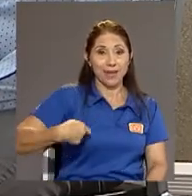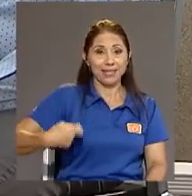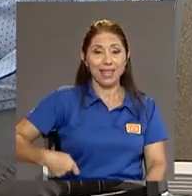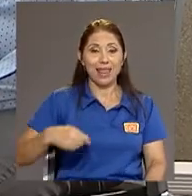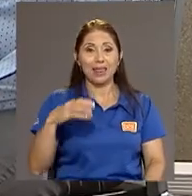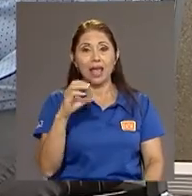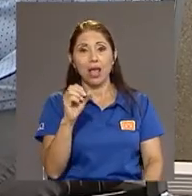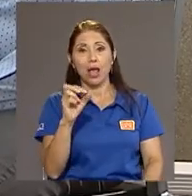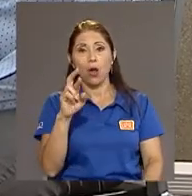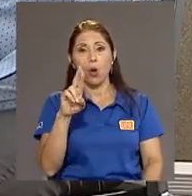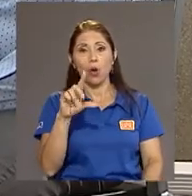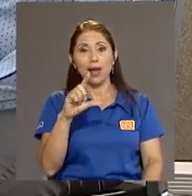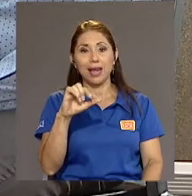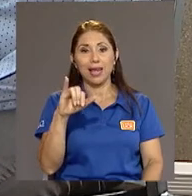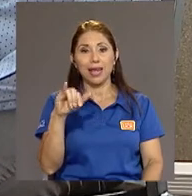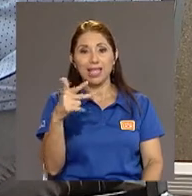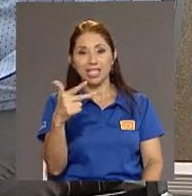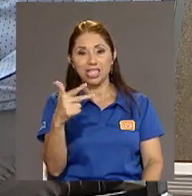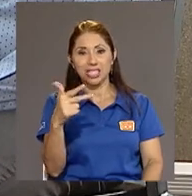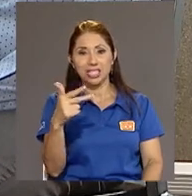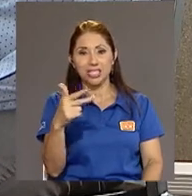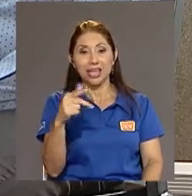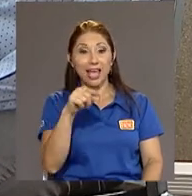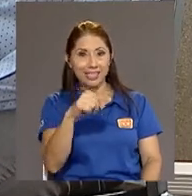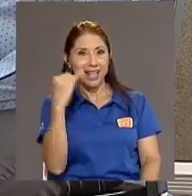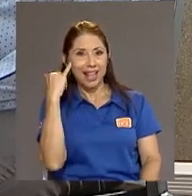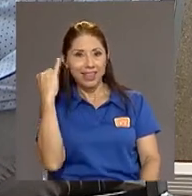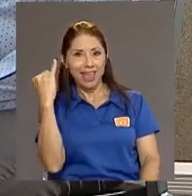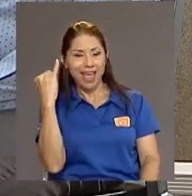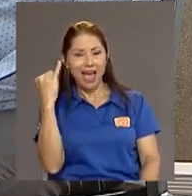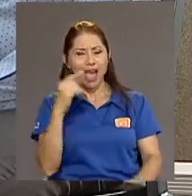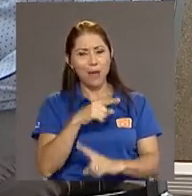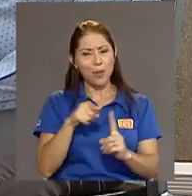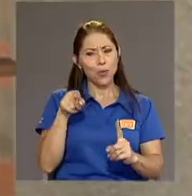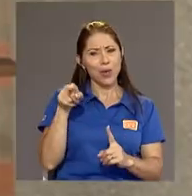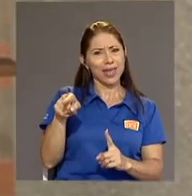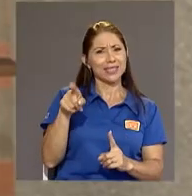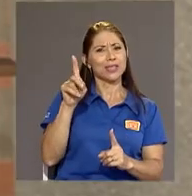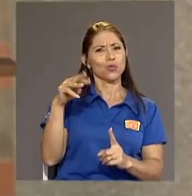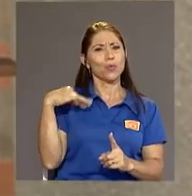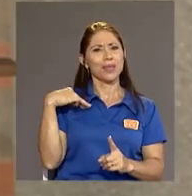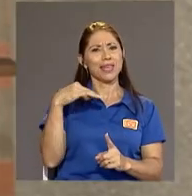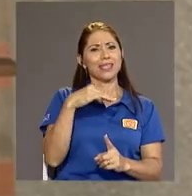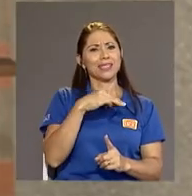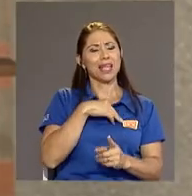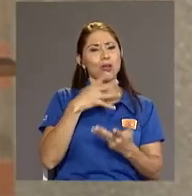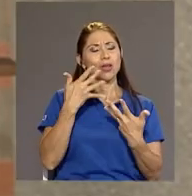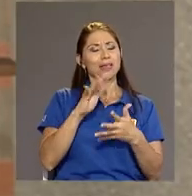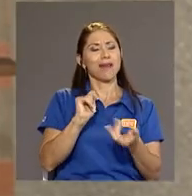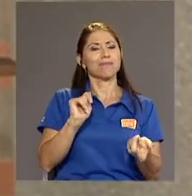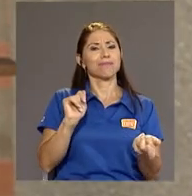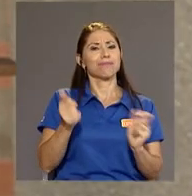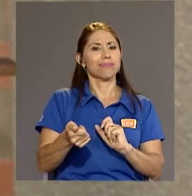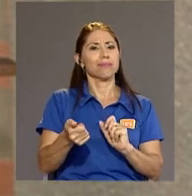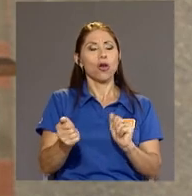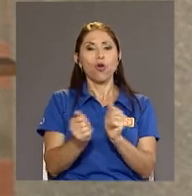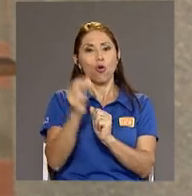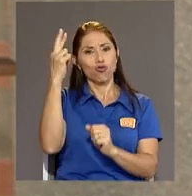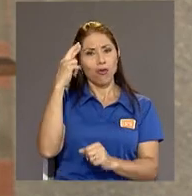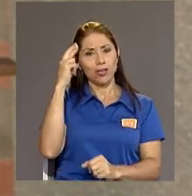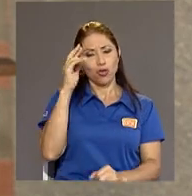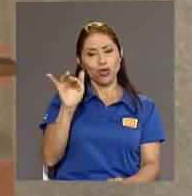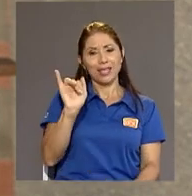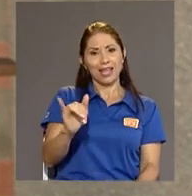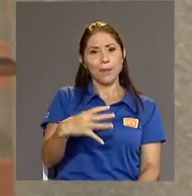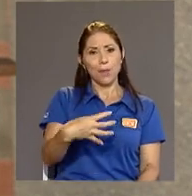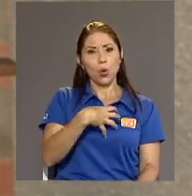la idea, se volvió un ministerio con razón de ser propia, que me parece a mí que